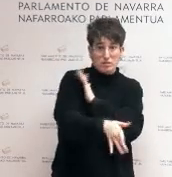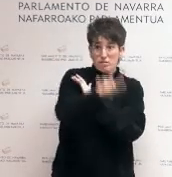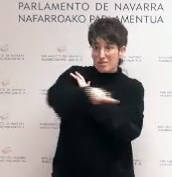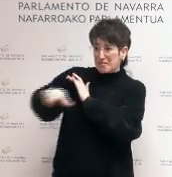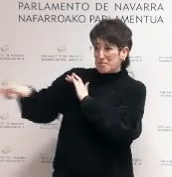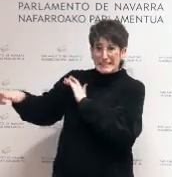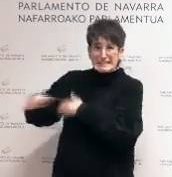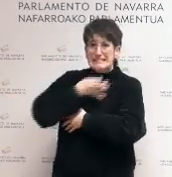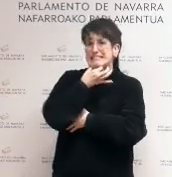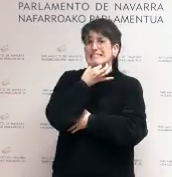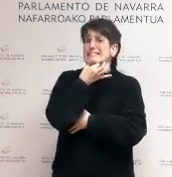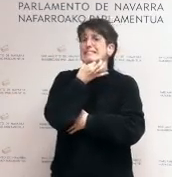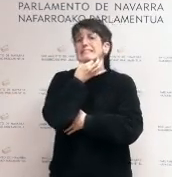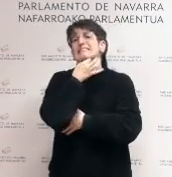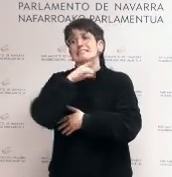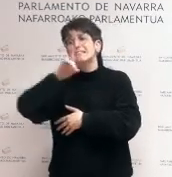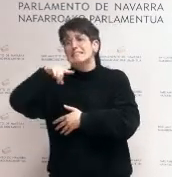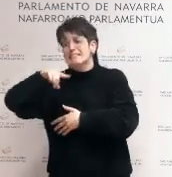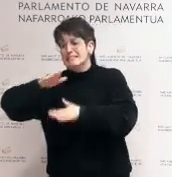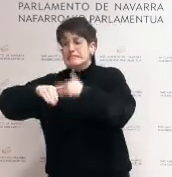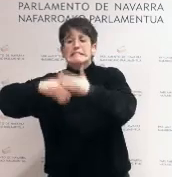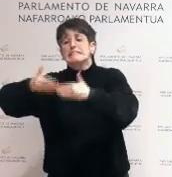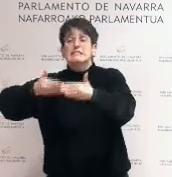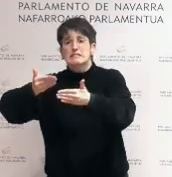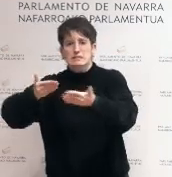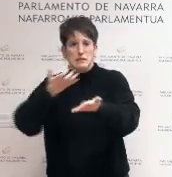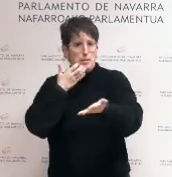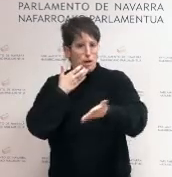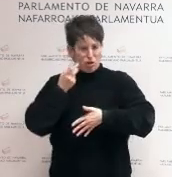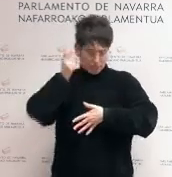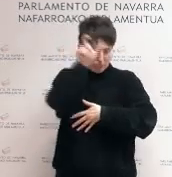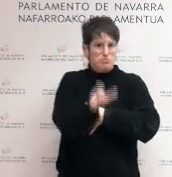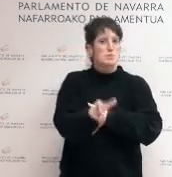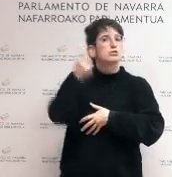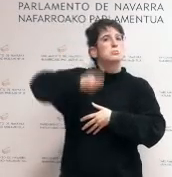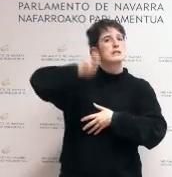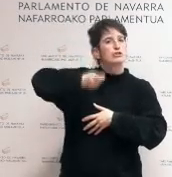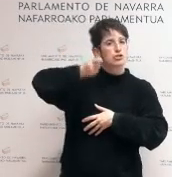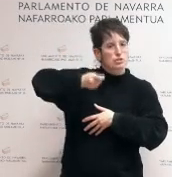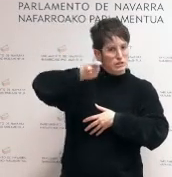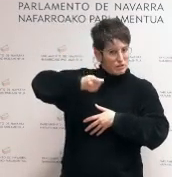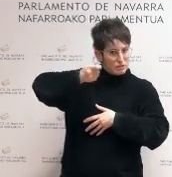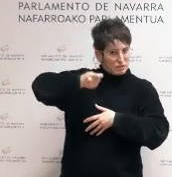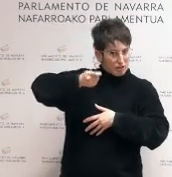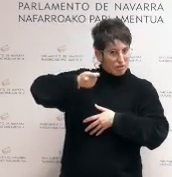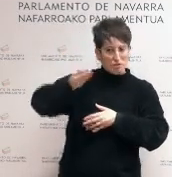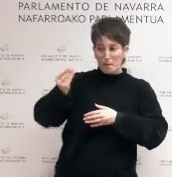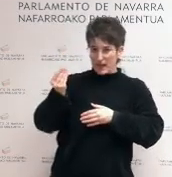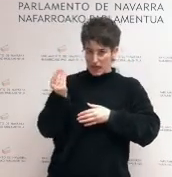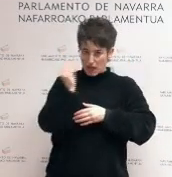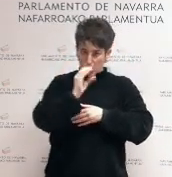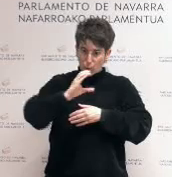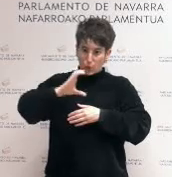a final de mes. Un ejemplo real. Una pensionista que como consecuencia del alza de precios se